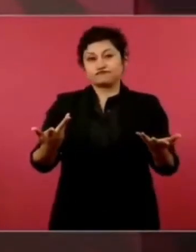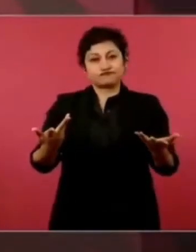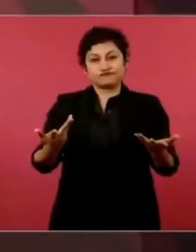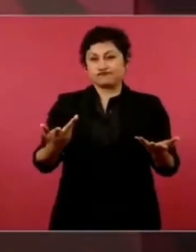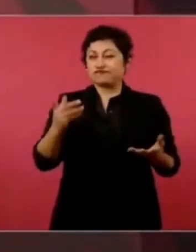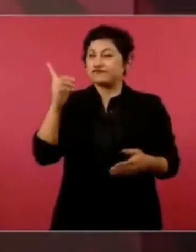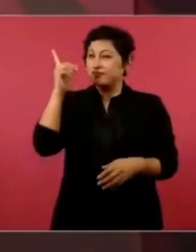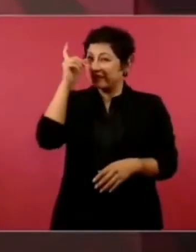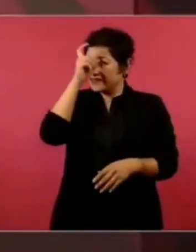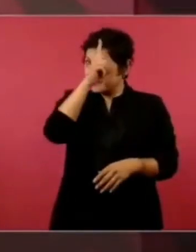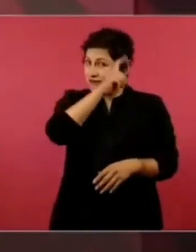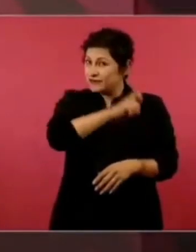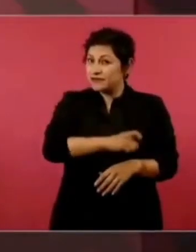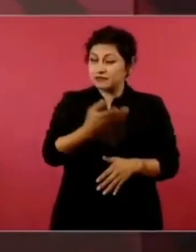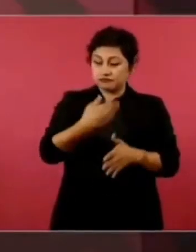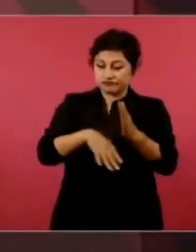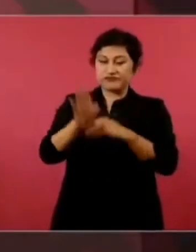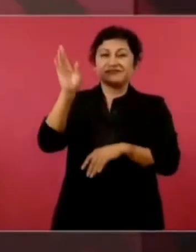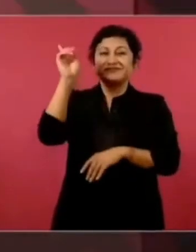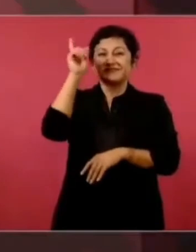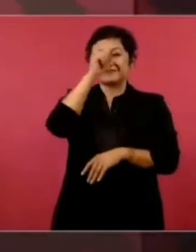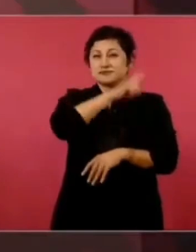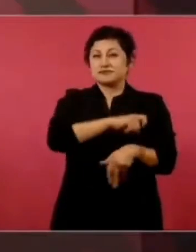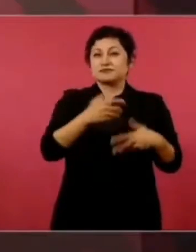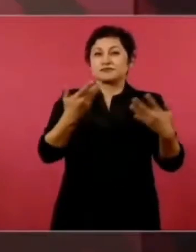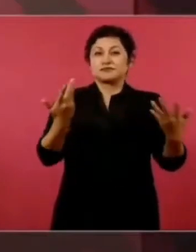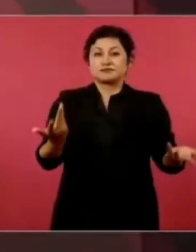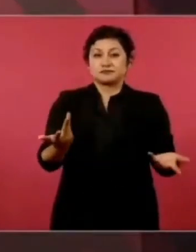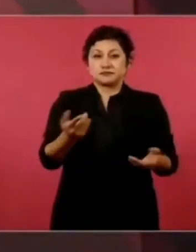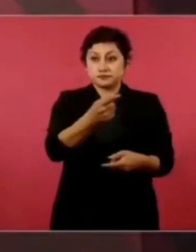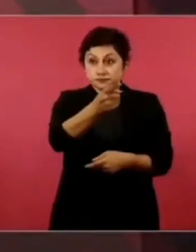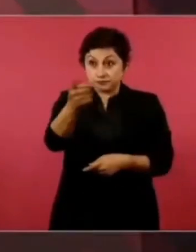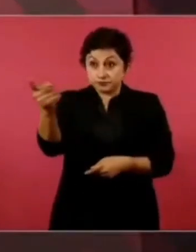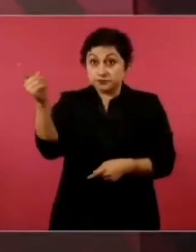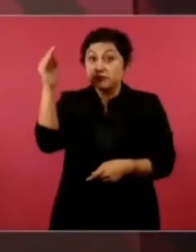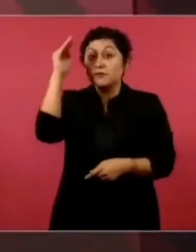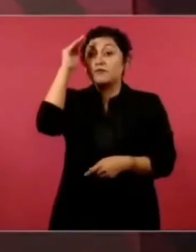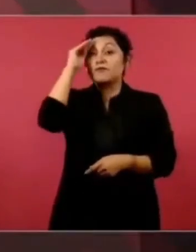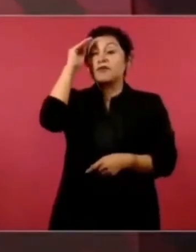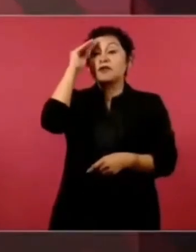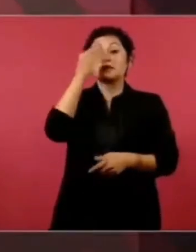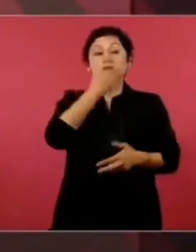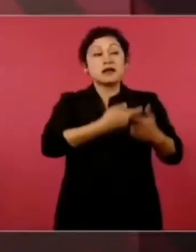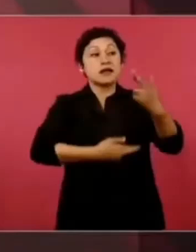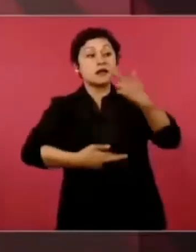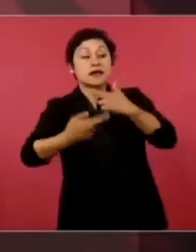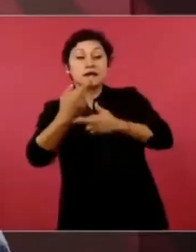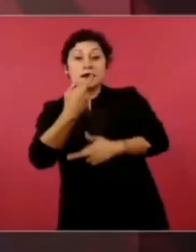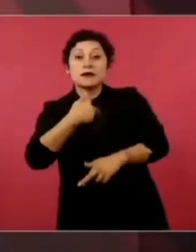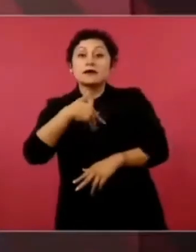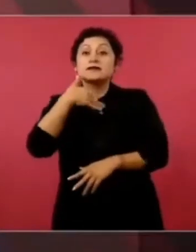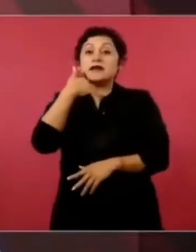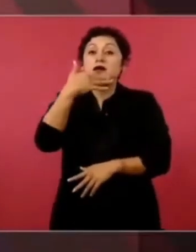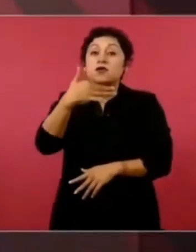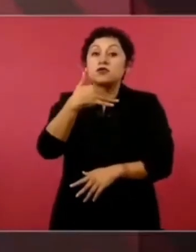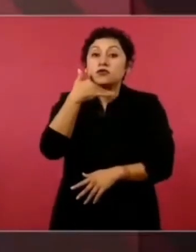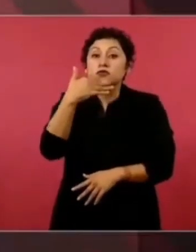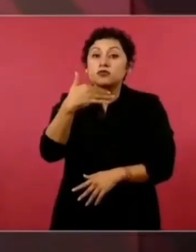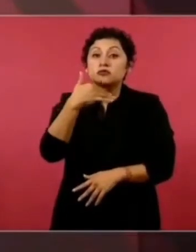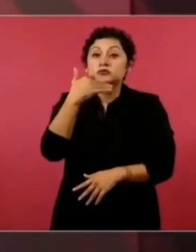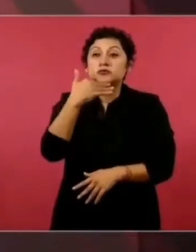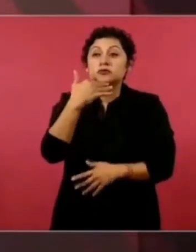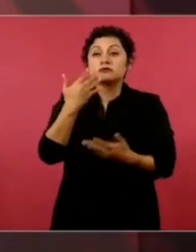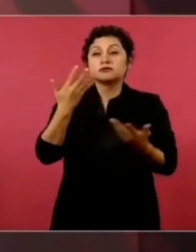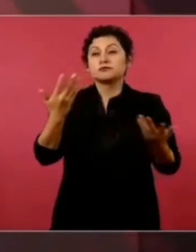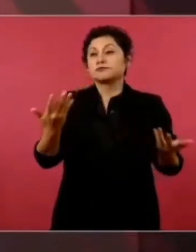Y eso no le conviene a nadie, porque cuando se enferman por